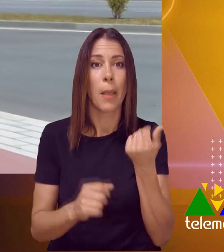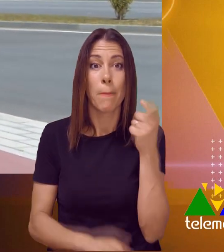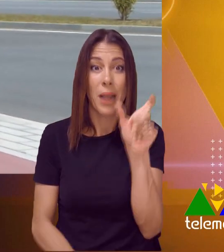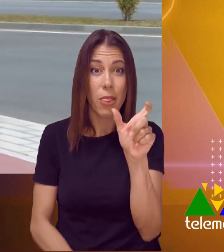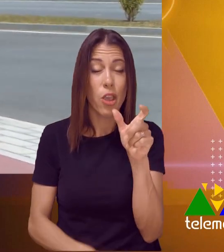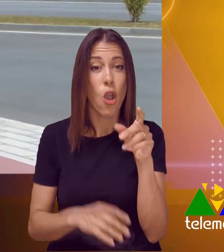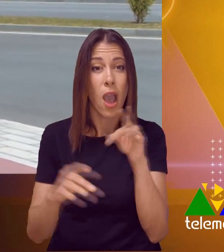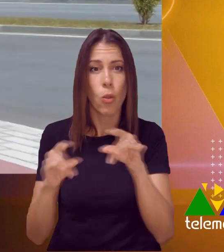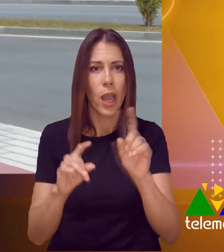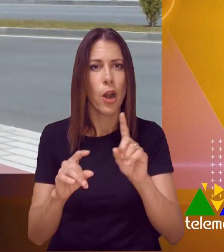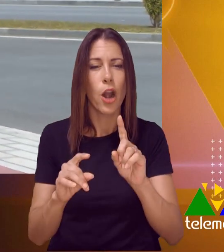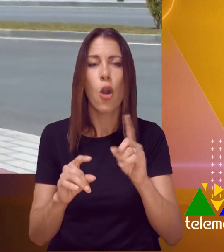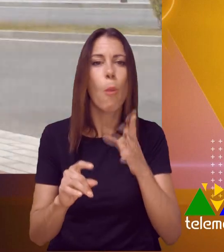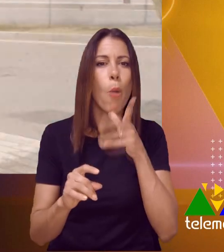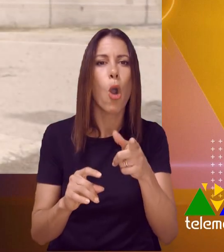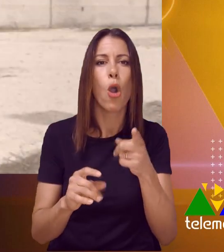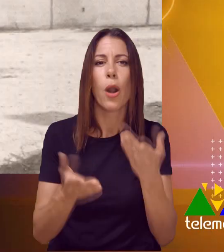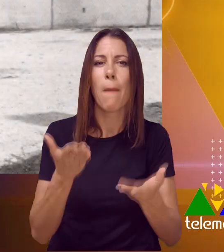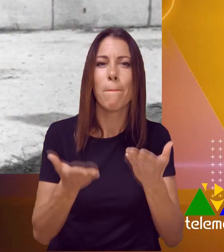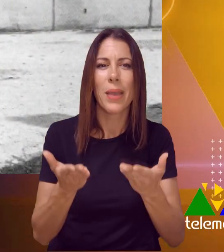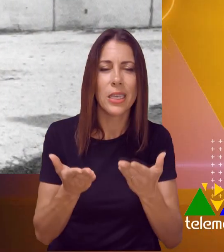peso, sino por la sacarosa, con lo cual los